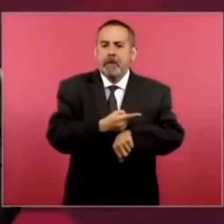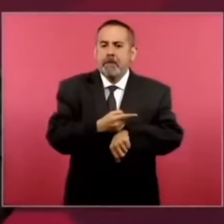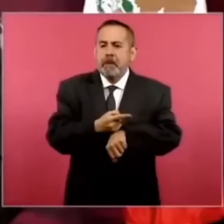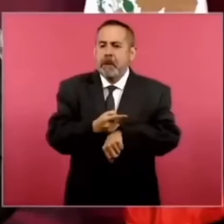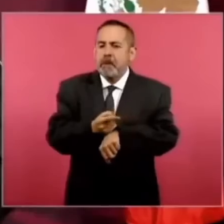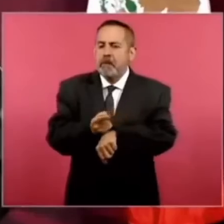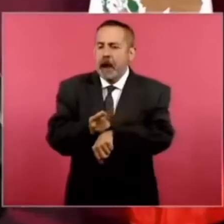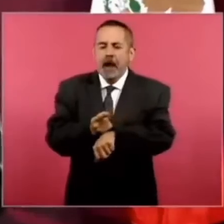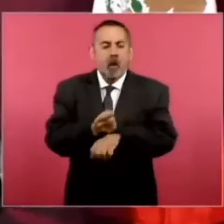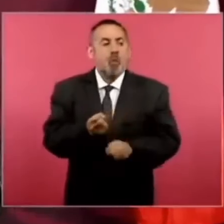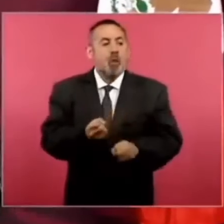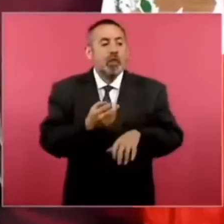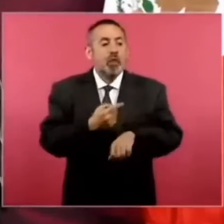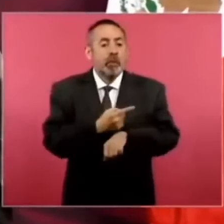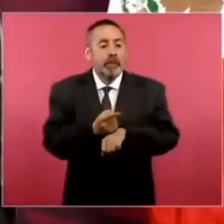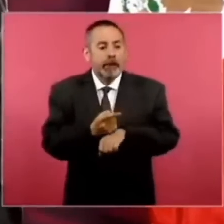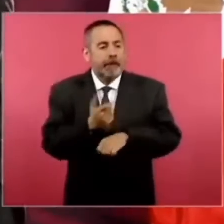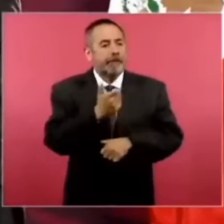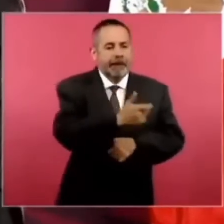Sí, nada más que